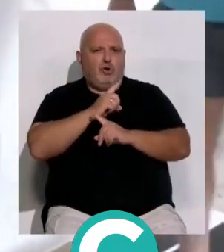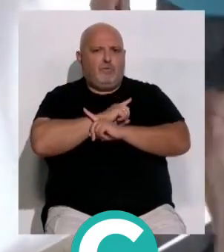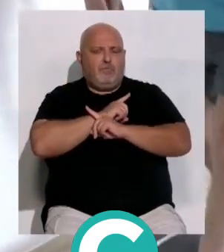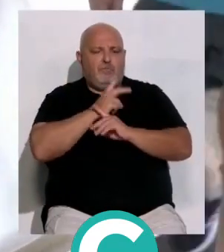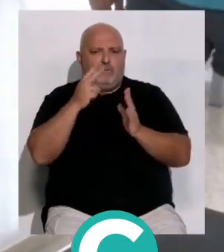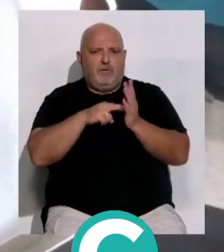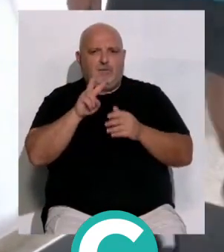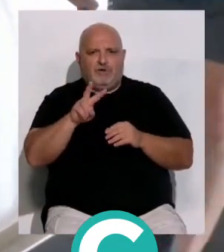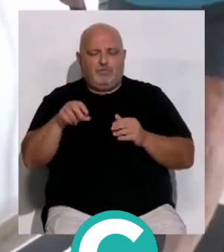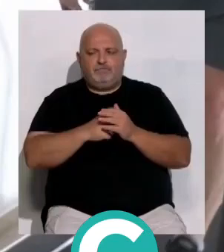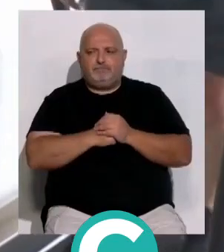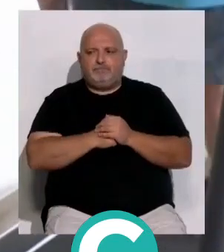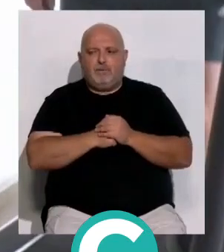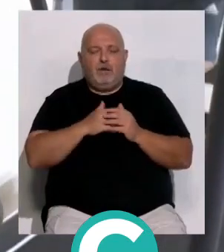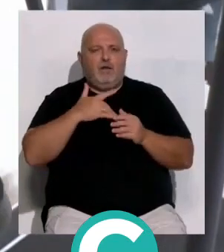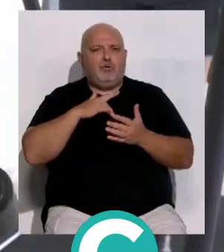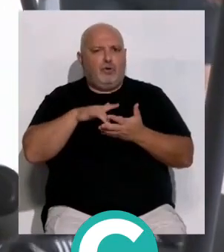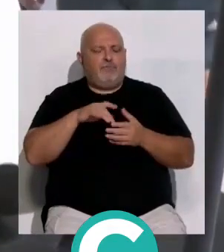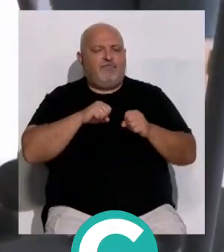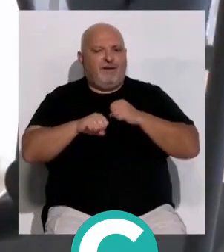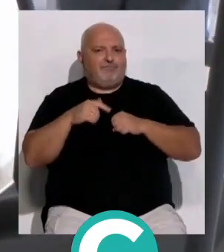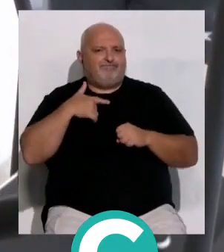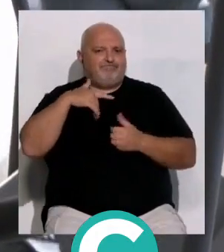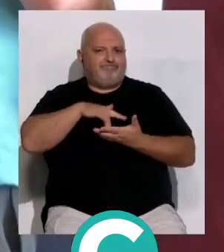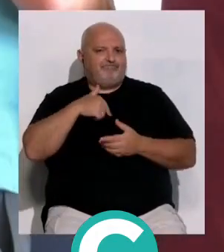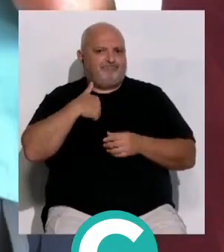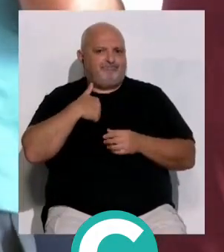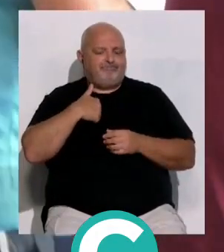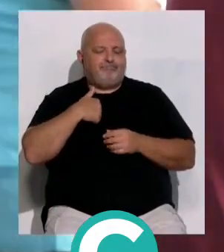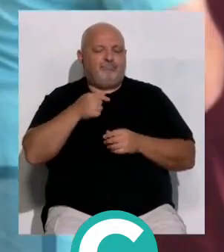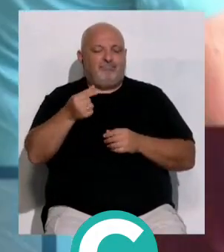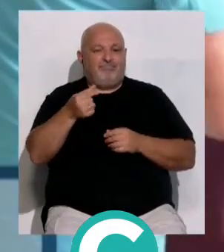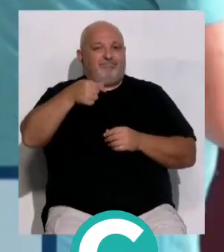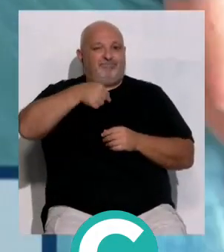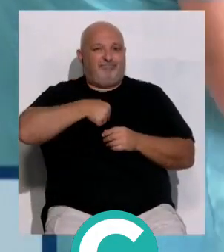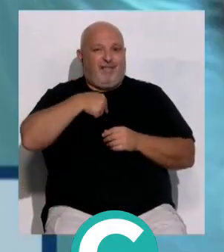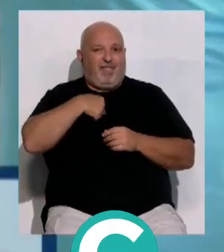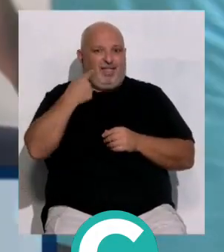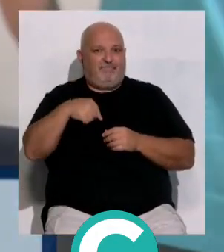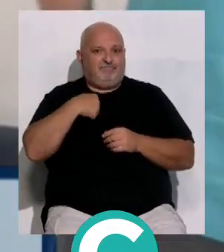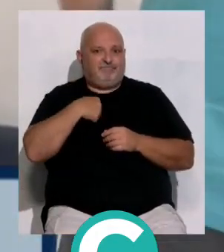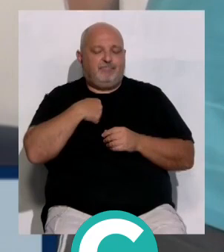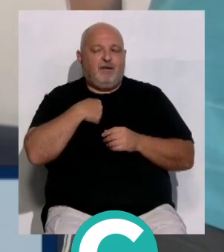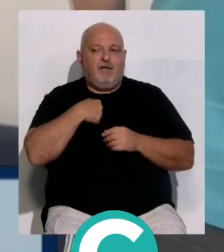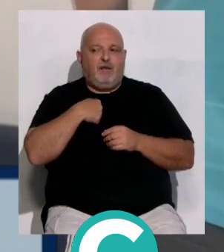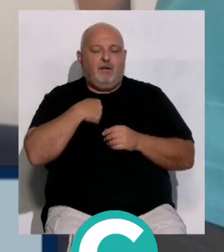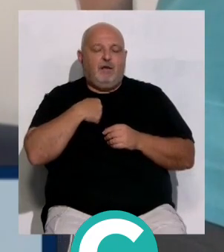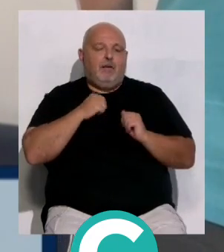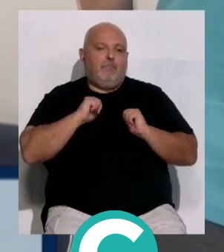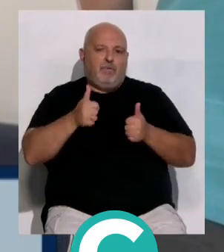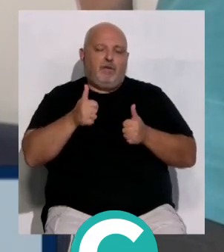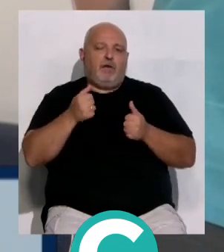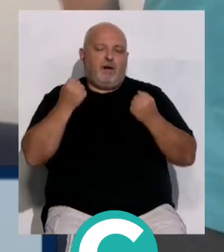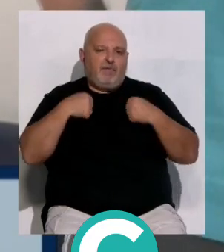de 2022. Me dio un infarto y me pusieron un stent. Y entonces pues tuve que comenzar con